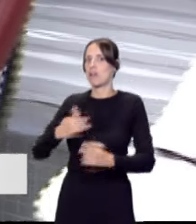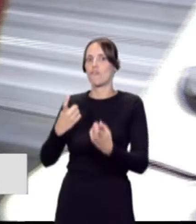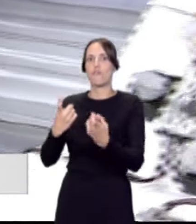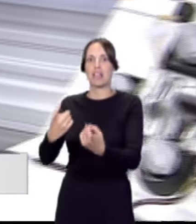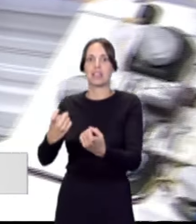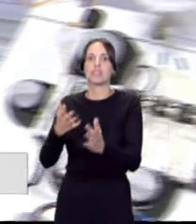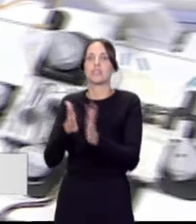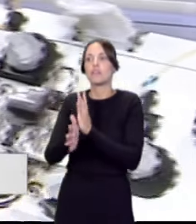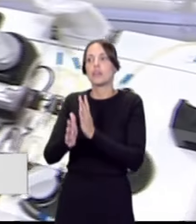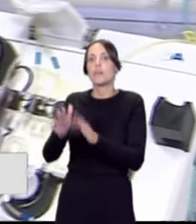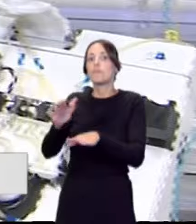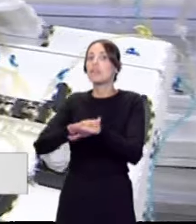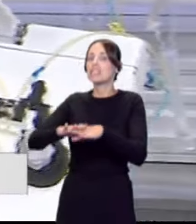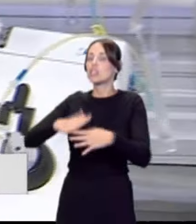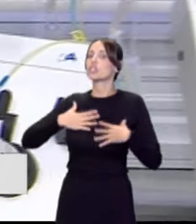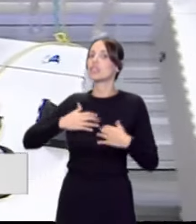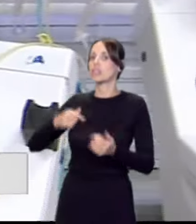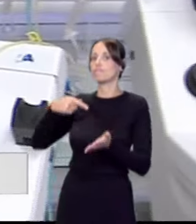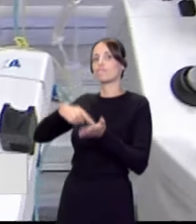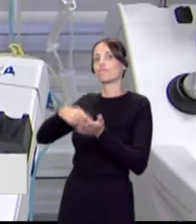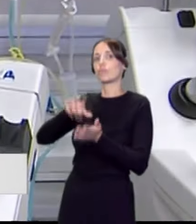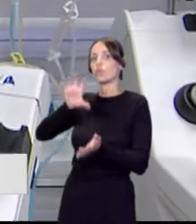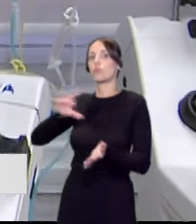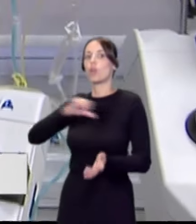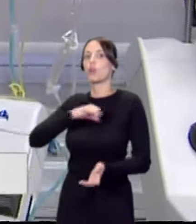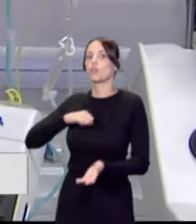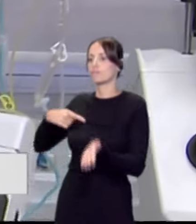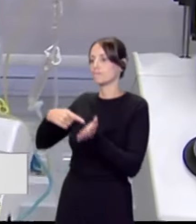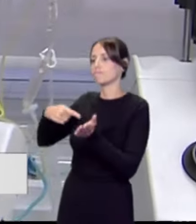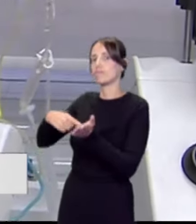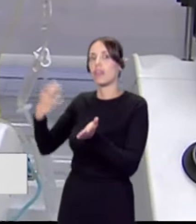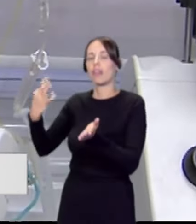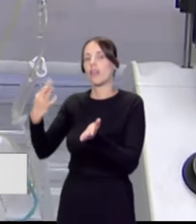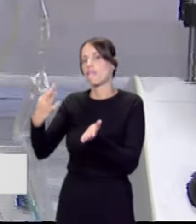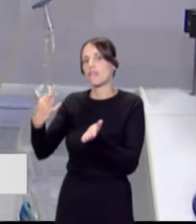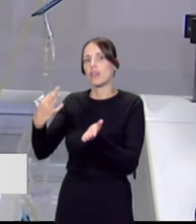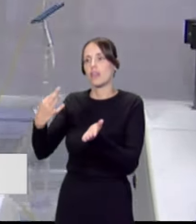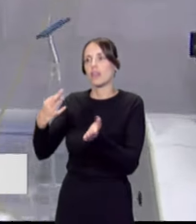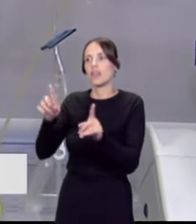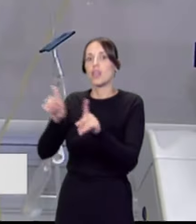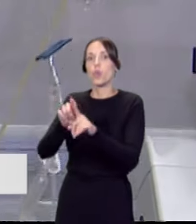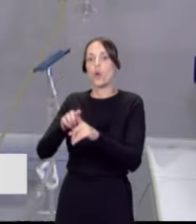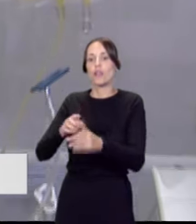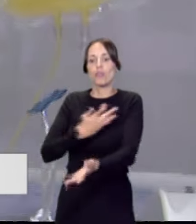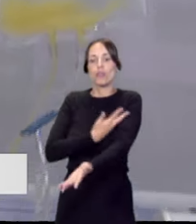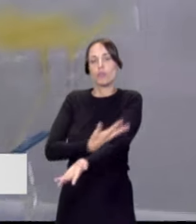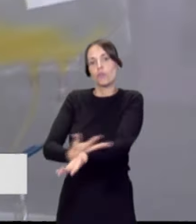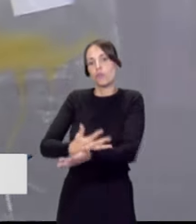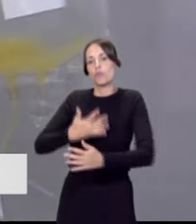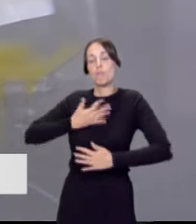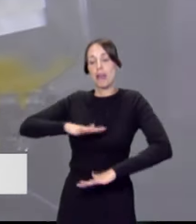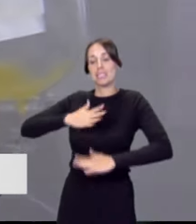como, es un requerimiento a las comunidades autónomas para que implanten la donación de plasma para tener